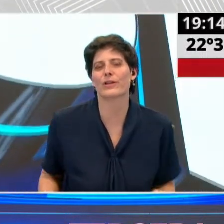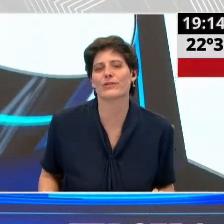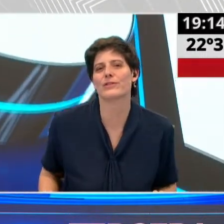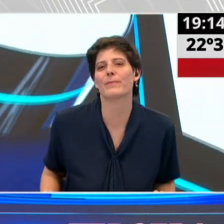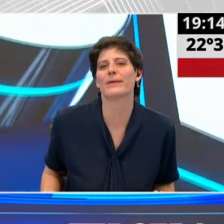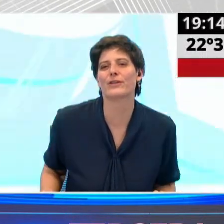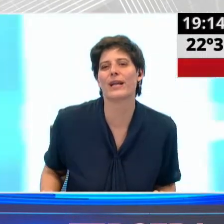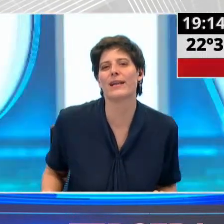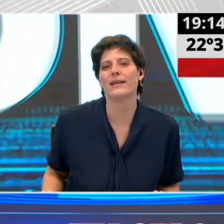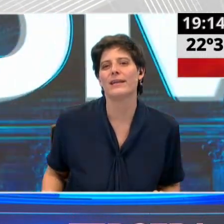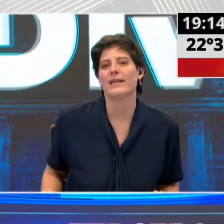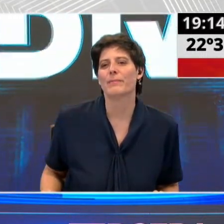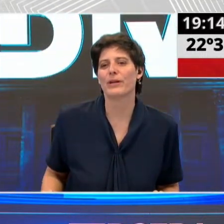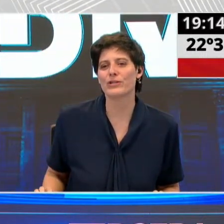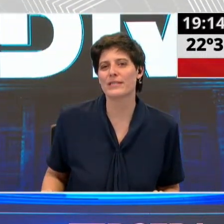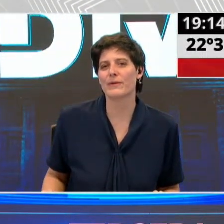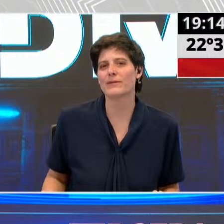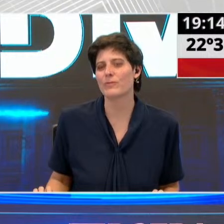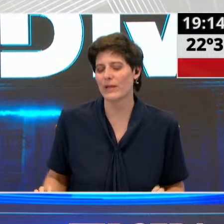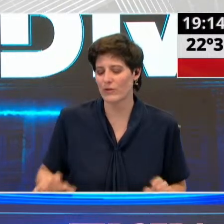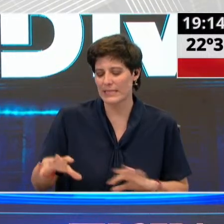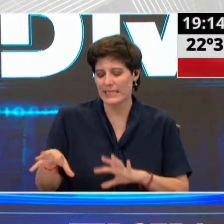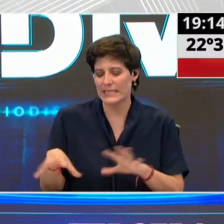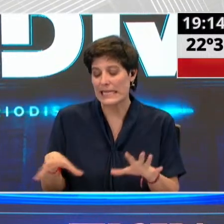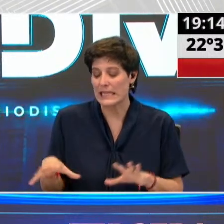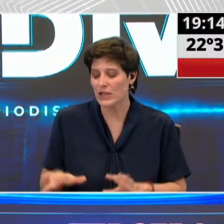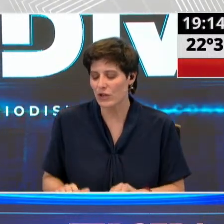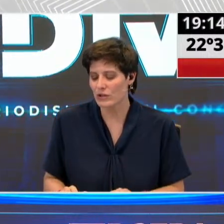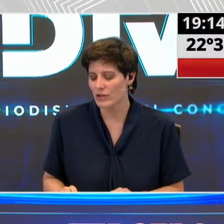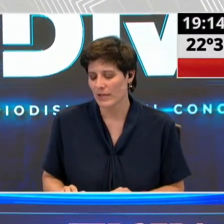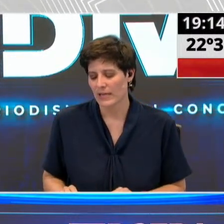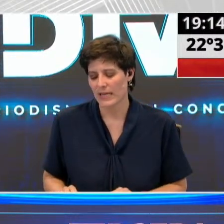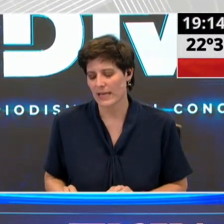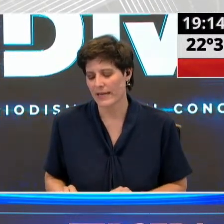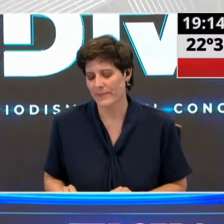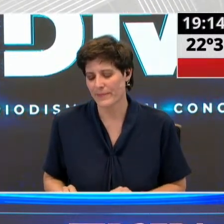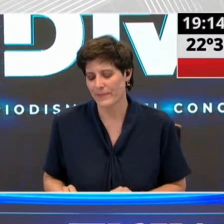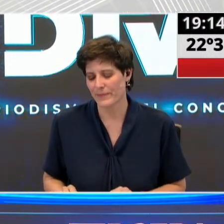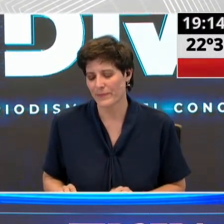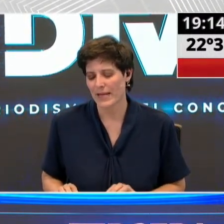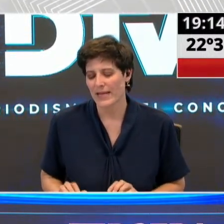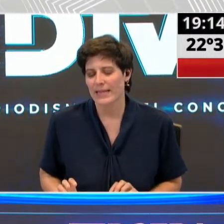con su negociación personal, pero sí se van sumando así distintas